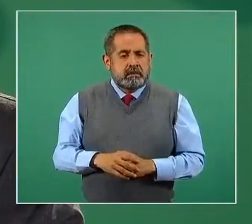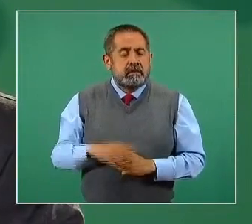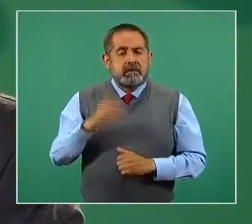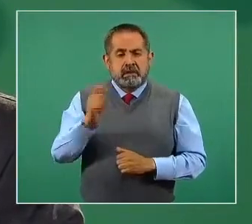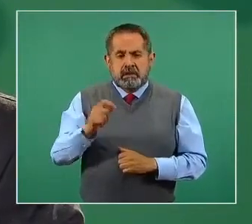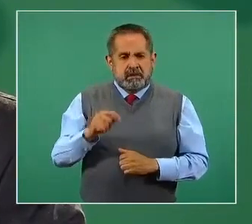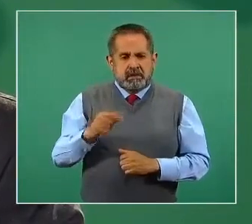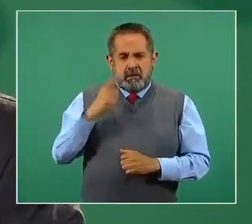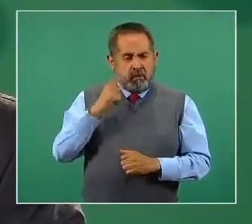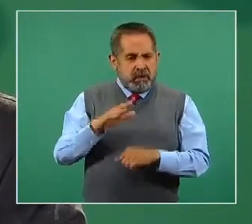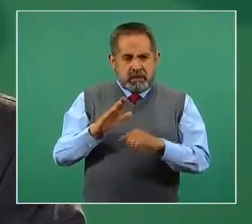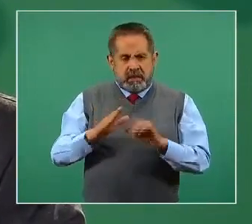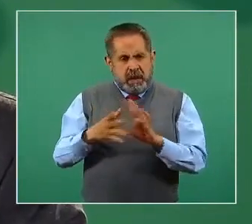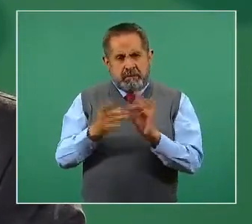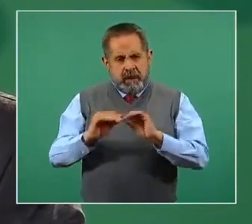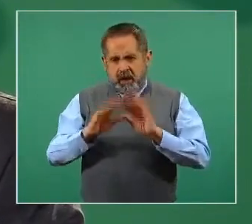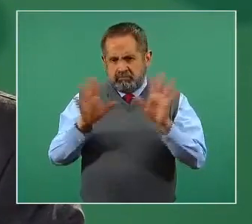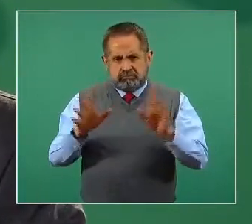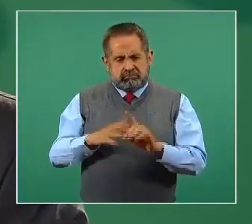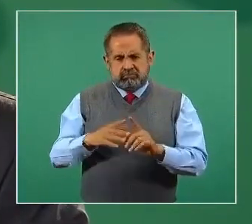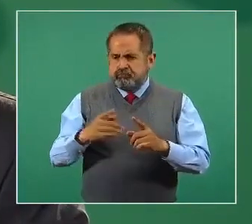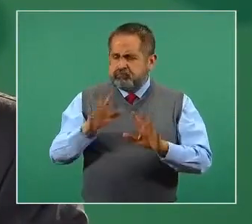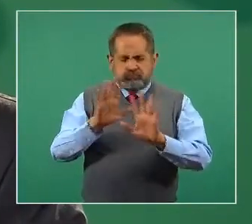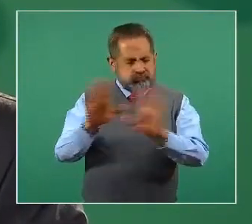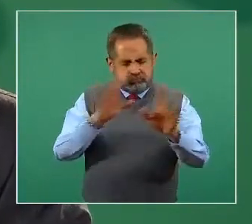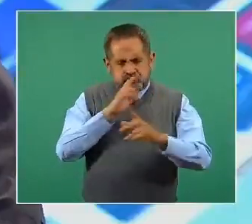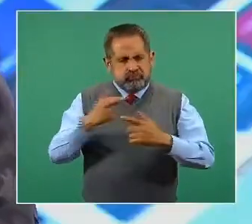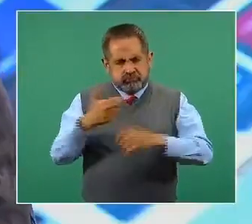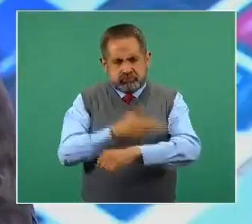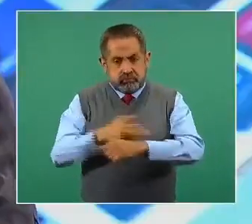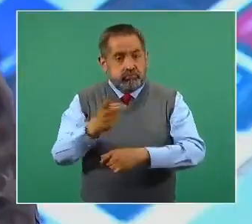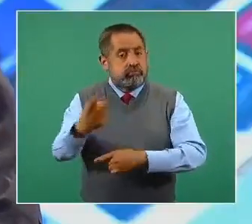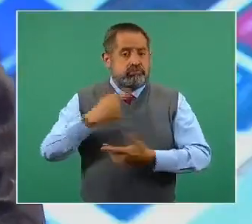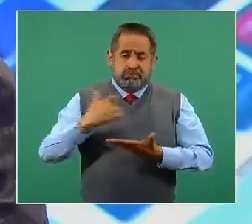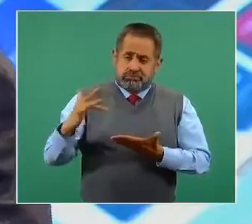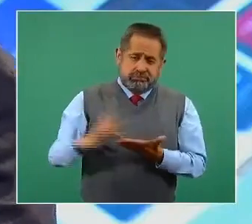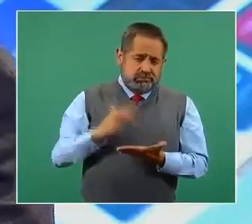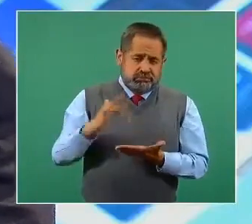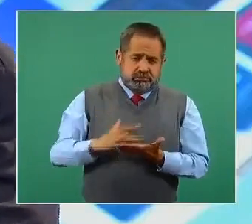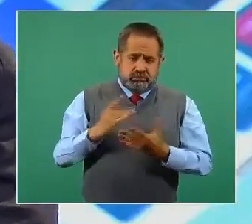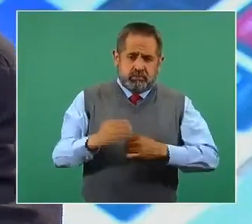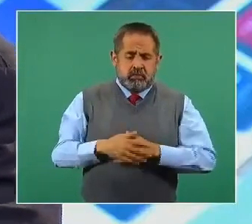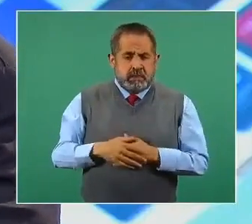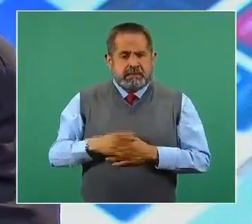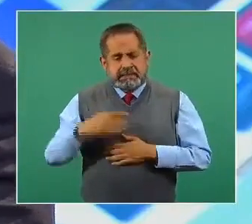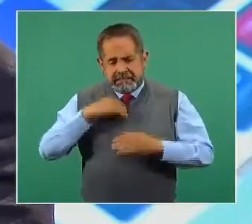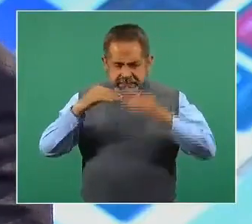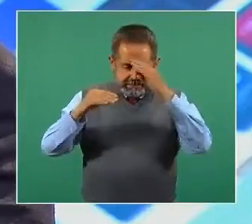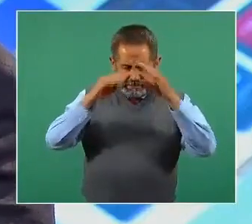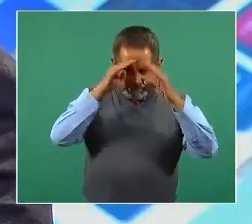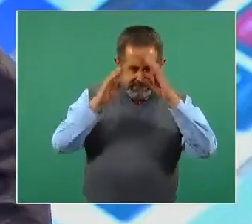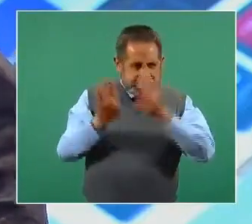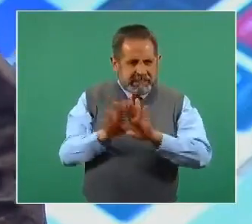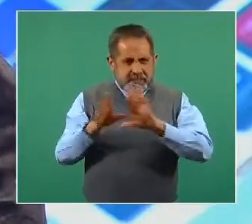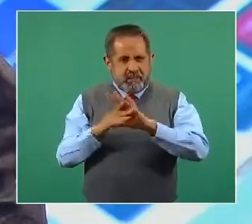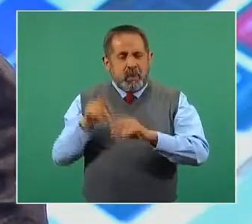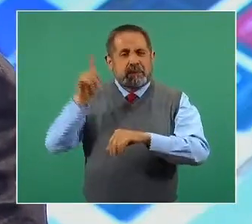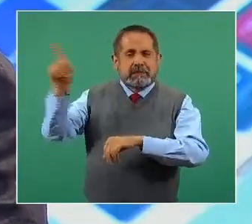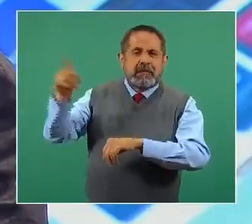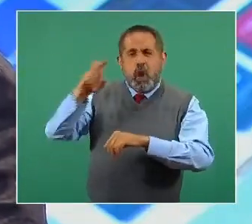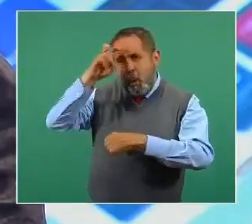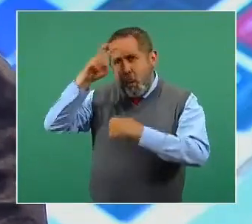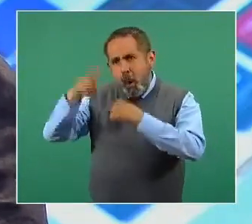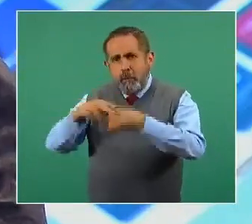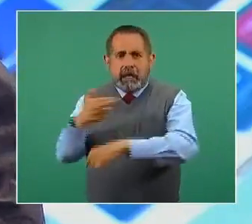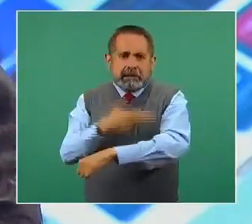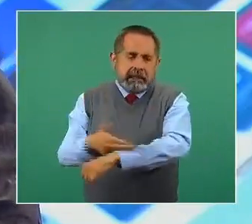fueron muy transparentes, muy diligentes, nos apoyaron mucho y estuvieron viendo que cualquiera de estos trámites